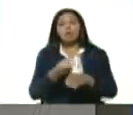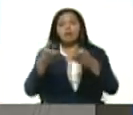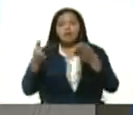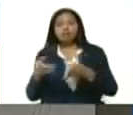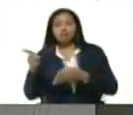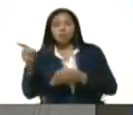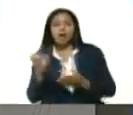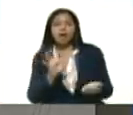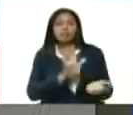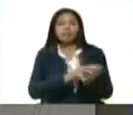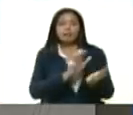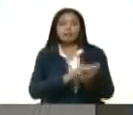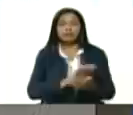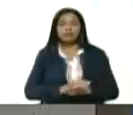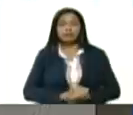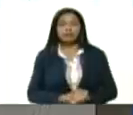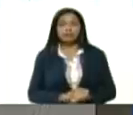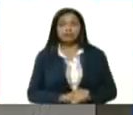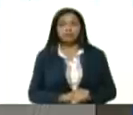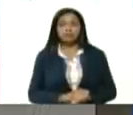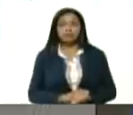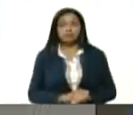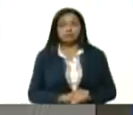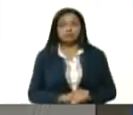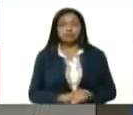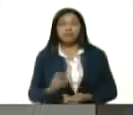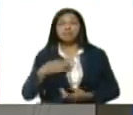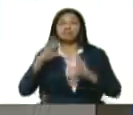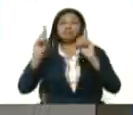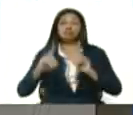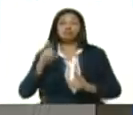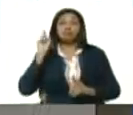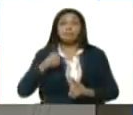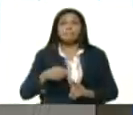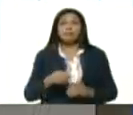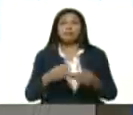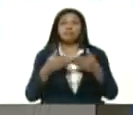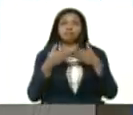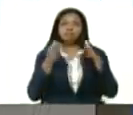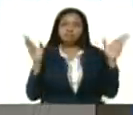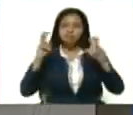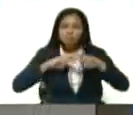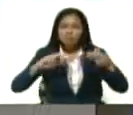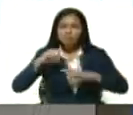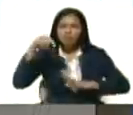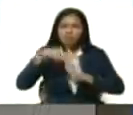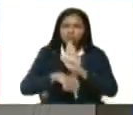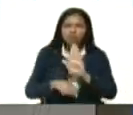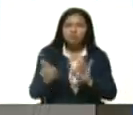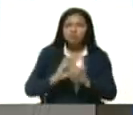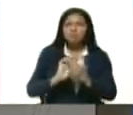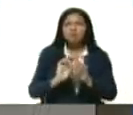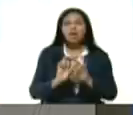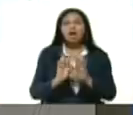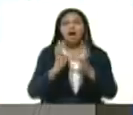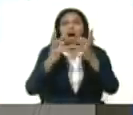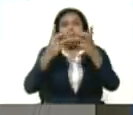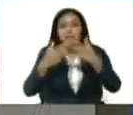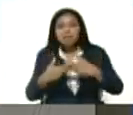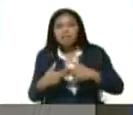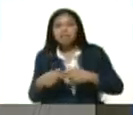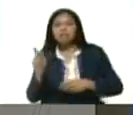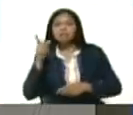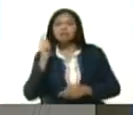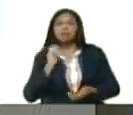Estado Nueva Esparta. Ha tomado la decisión también de abrir una averiguación administrativa y, si cabe, penal